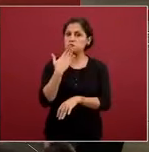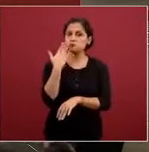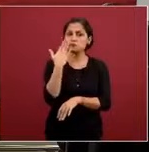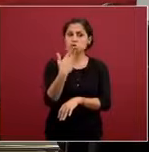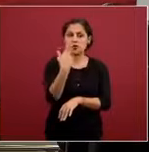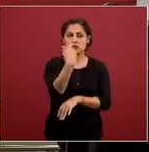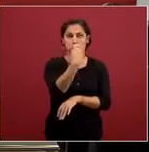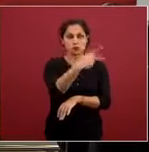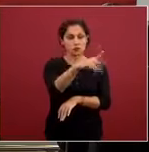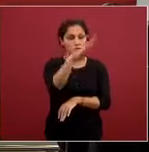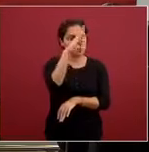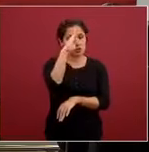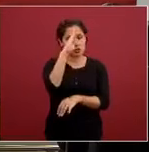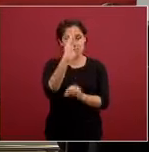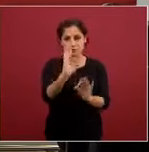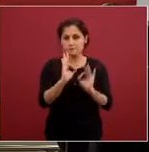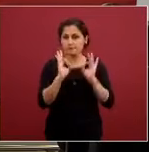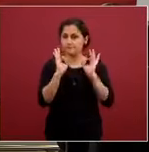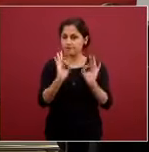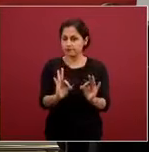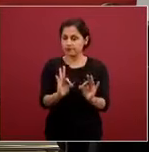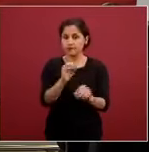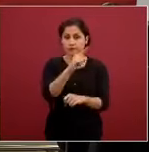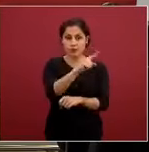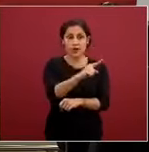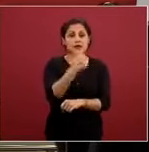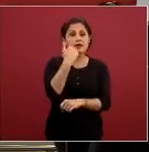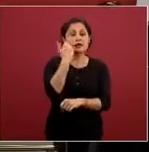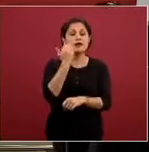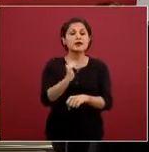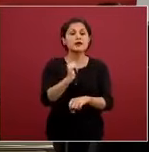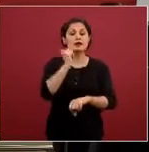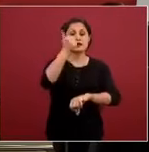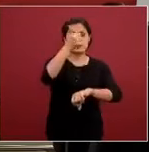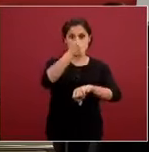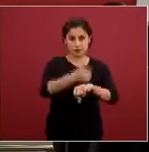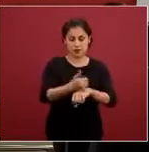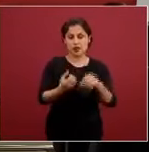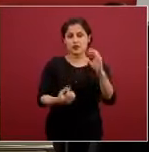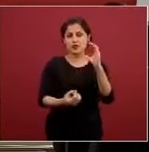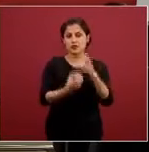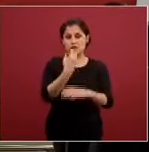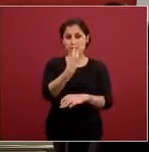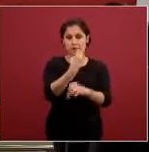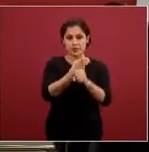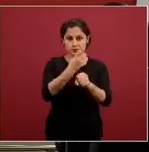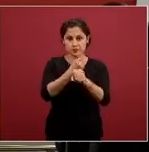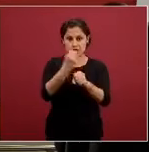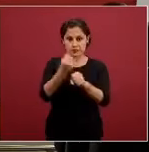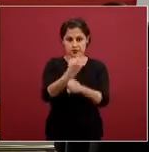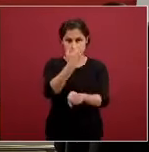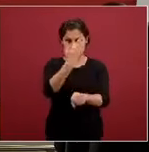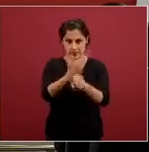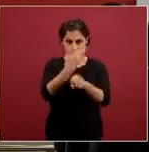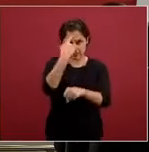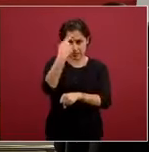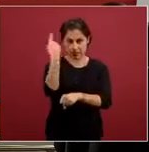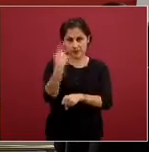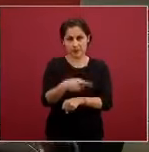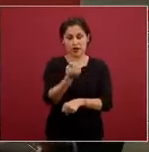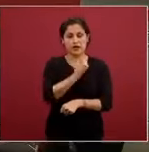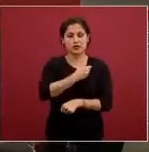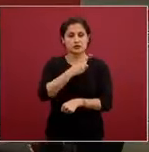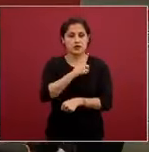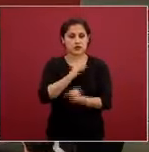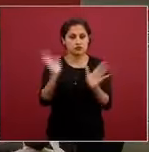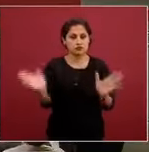sensata, que fue crear la Subsecretaría de Prevención y Promoción de la Salud, a partir de la